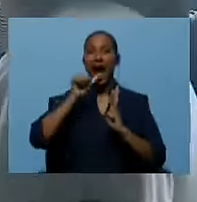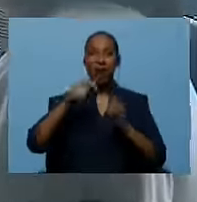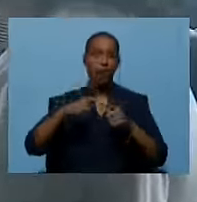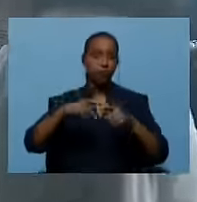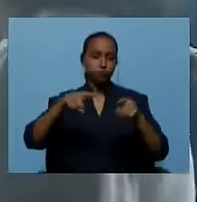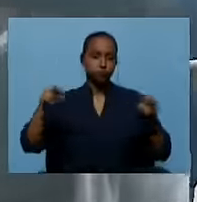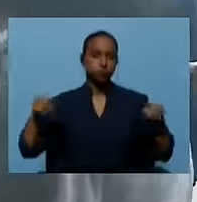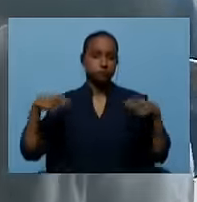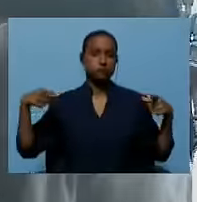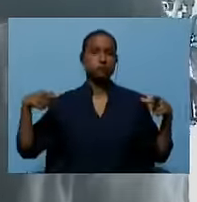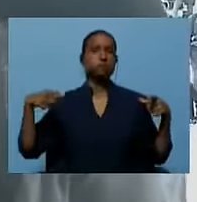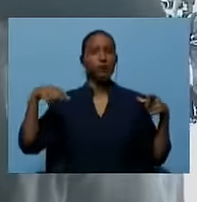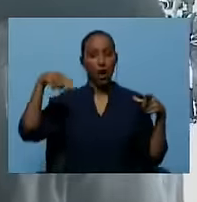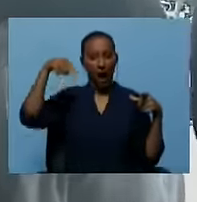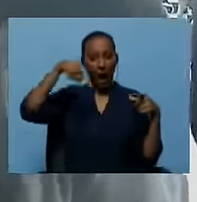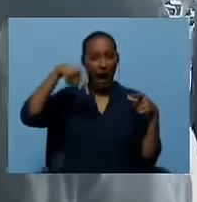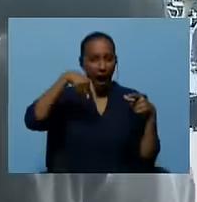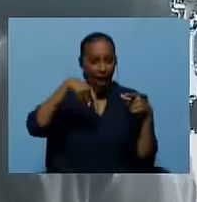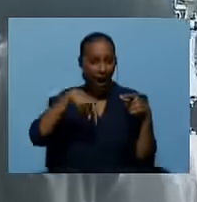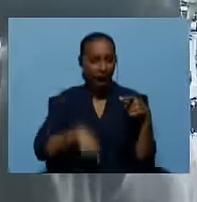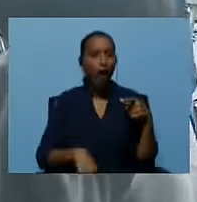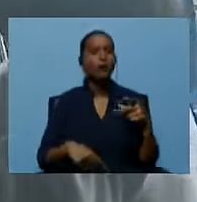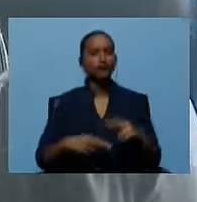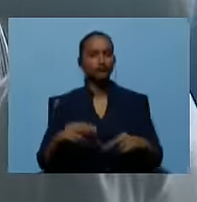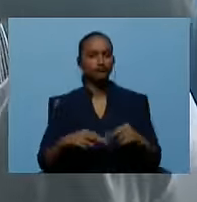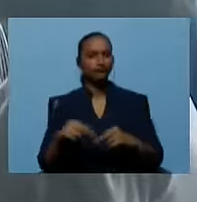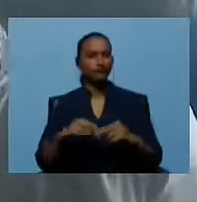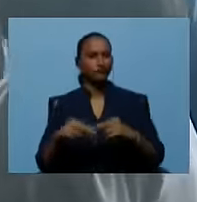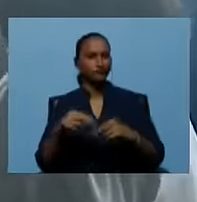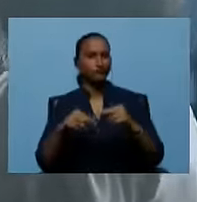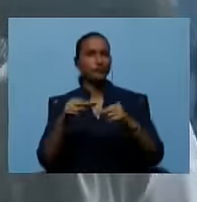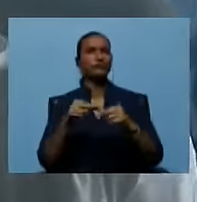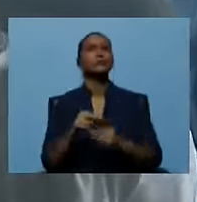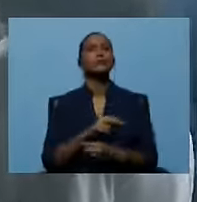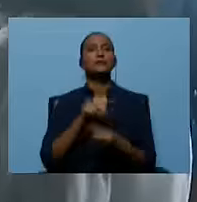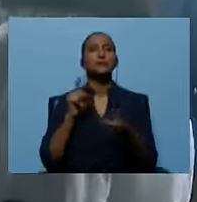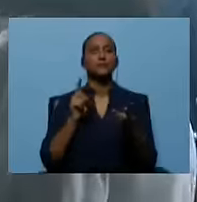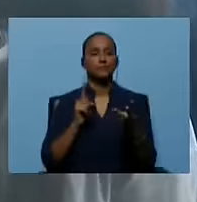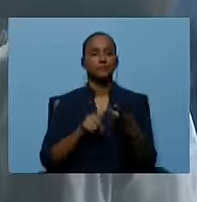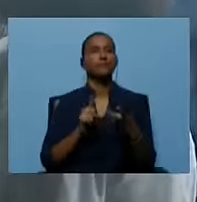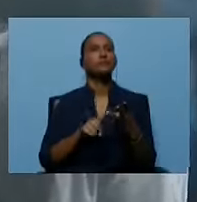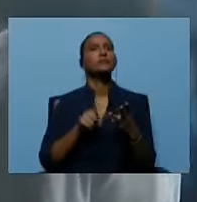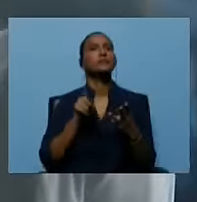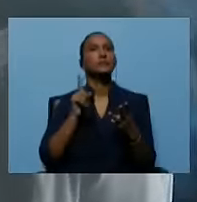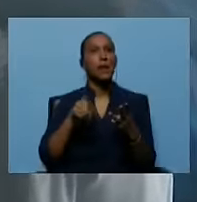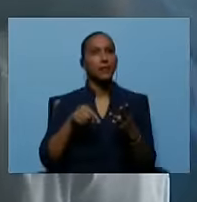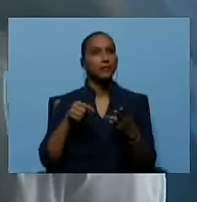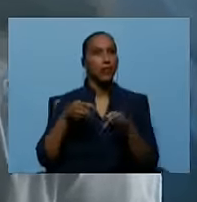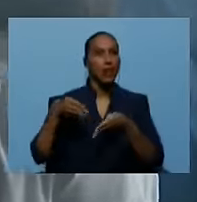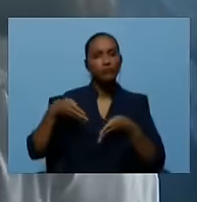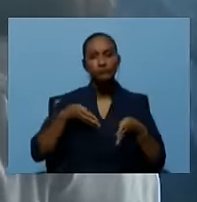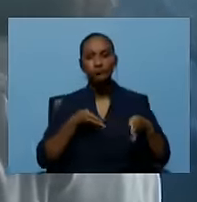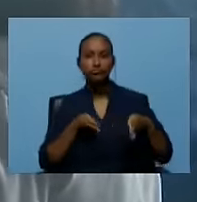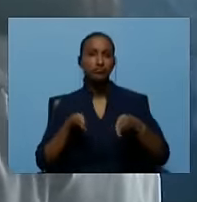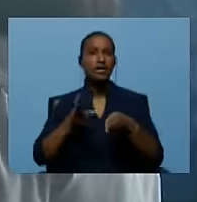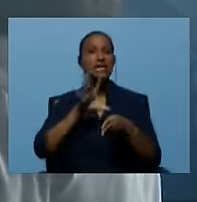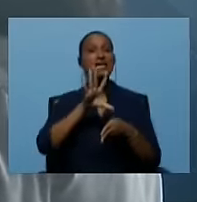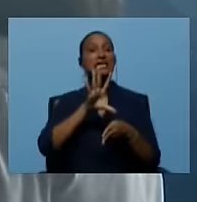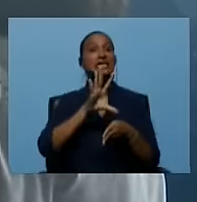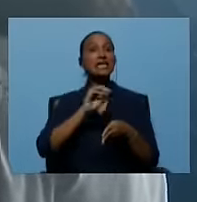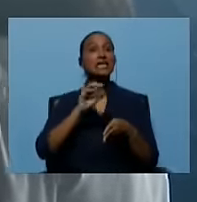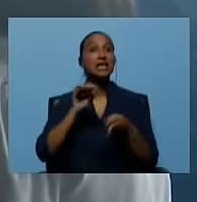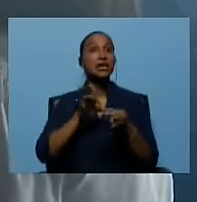está allí abajo, se está en plena construcción. El biodigestor, una carretera de 500 metros